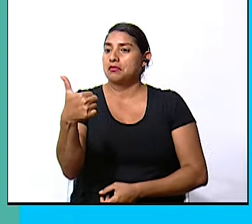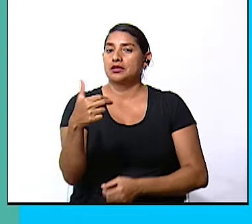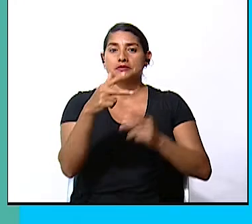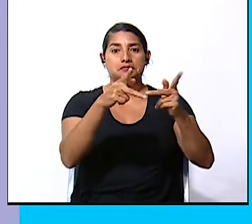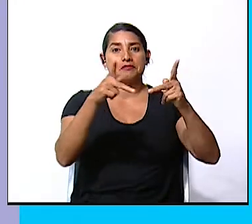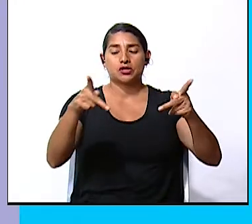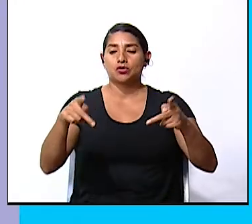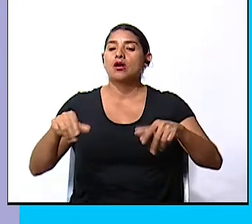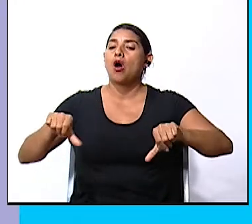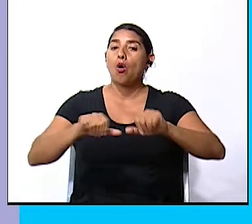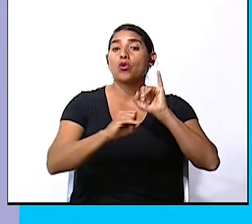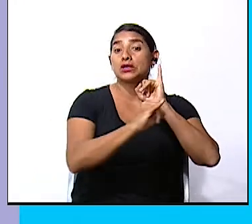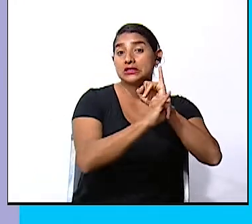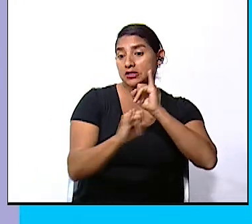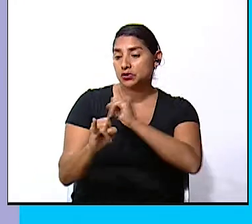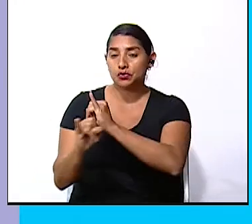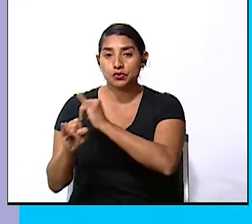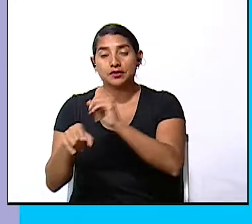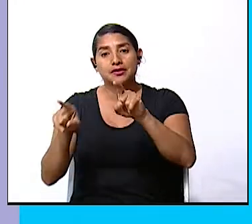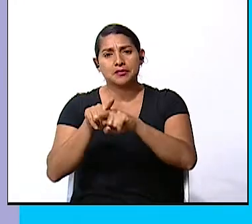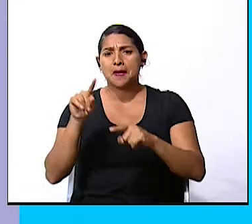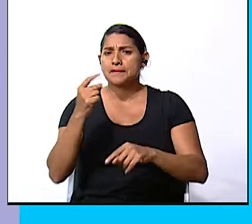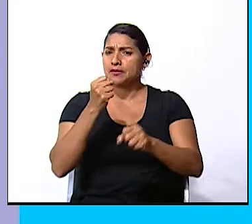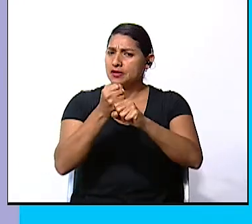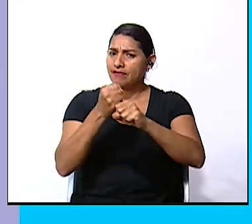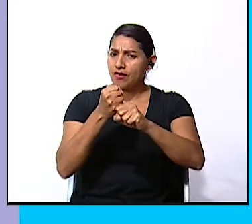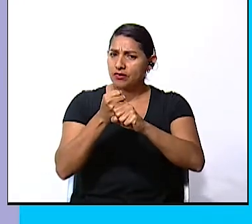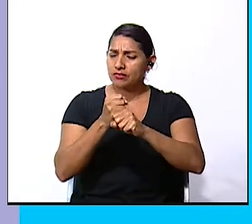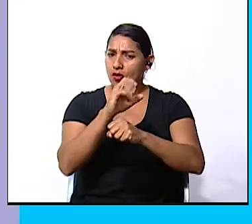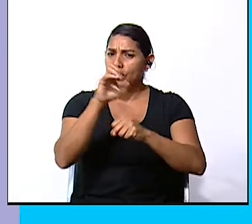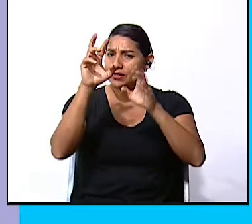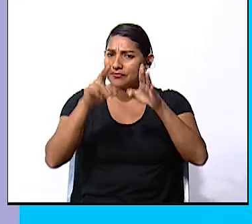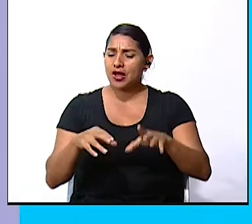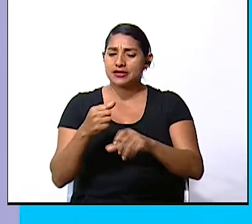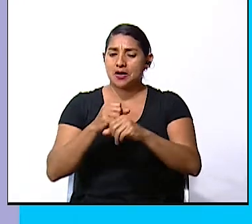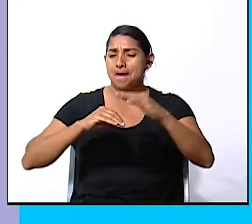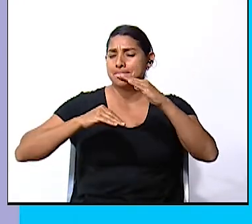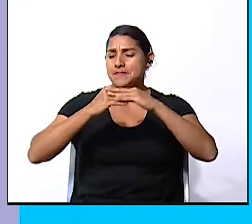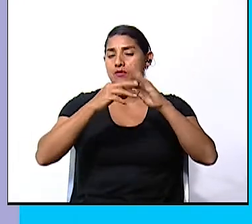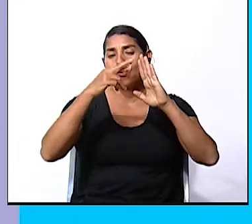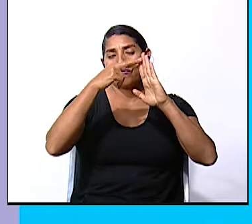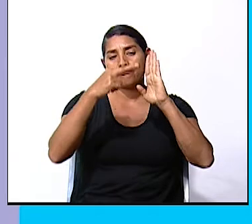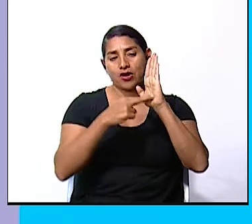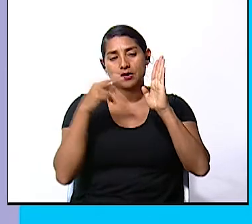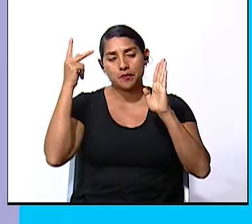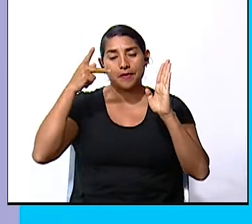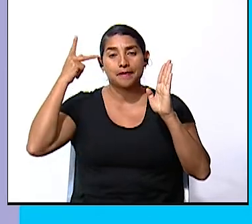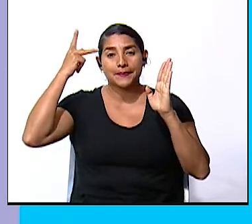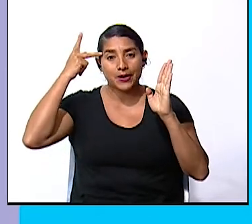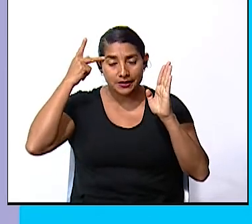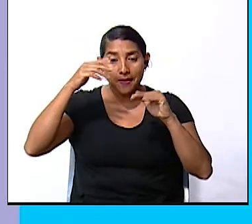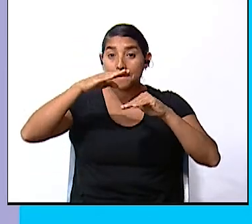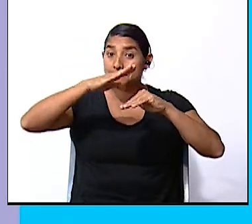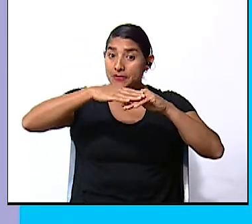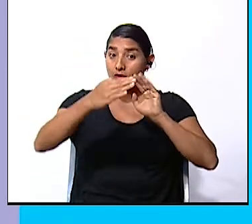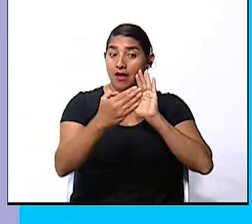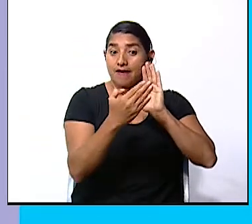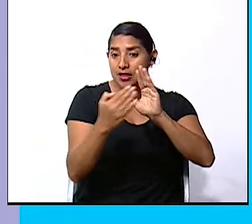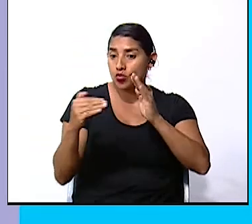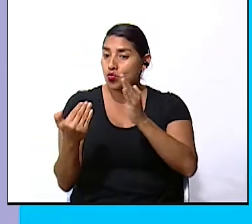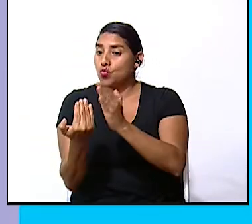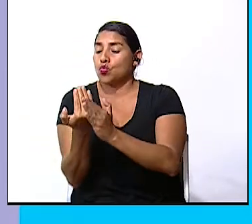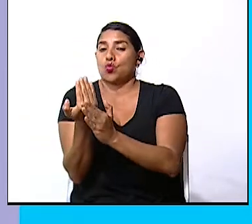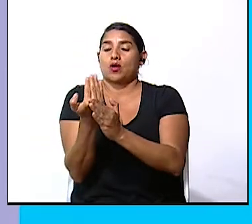individuos o entidades. La primera tarea de los costarricenses es construir un mínimo de reglas políticas que les permitiera enfrentar la nueva